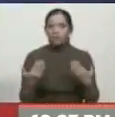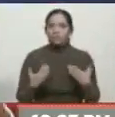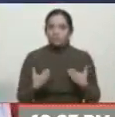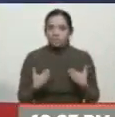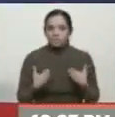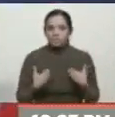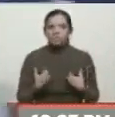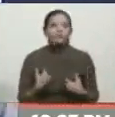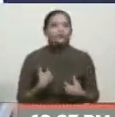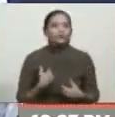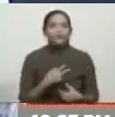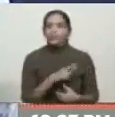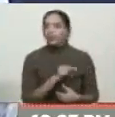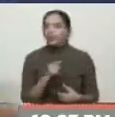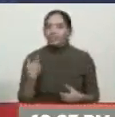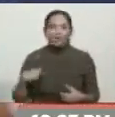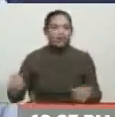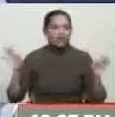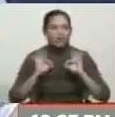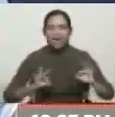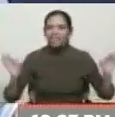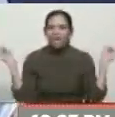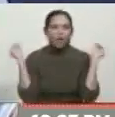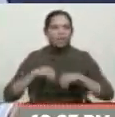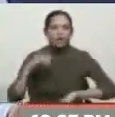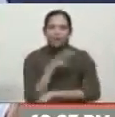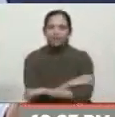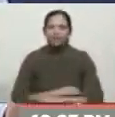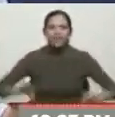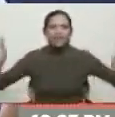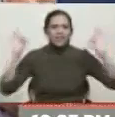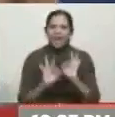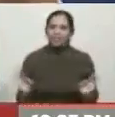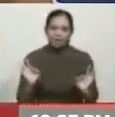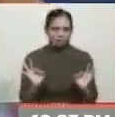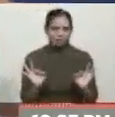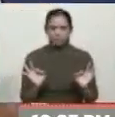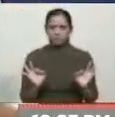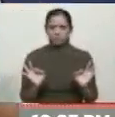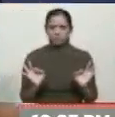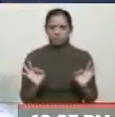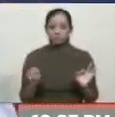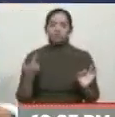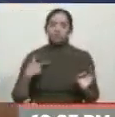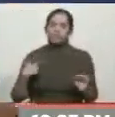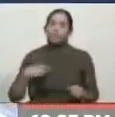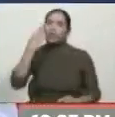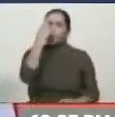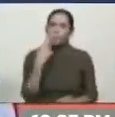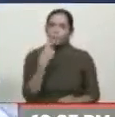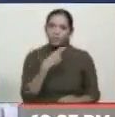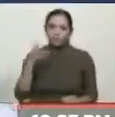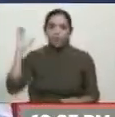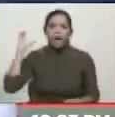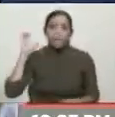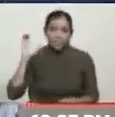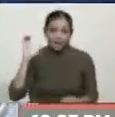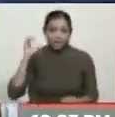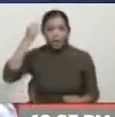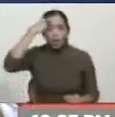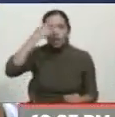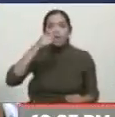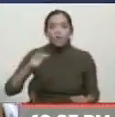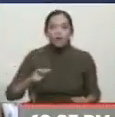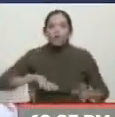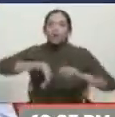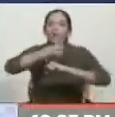no tengo nada que pactar con la derecha. Nada. Yo tengo un compromiso con la patria, con el pueblo, con el